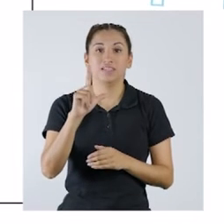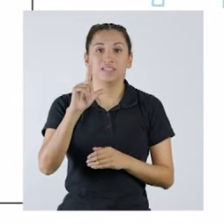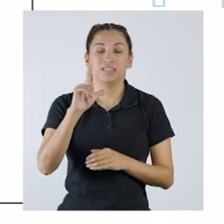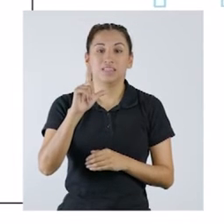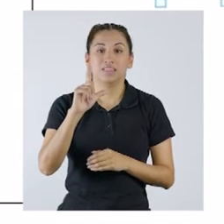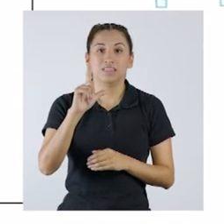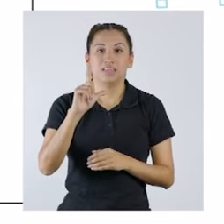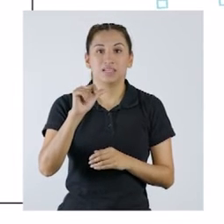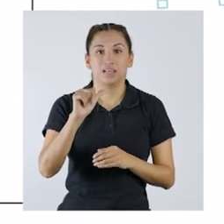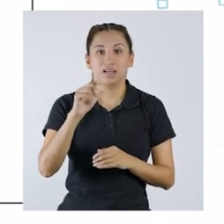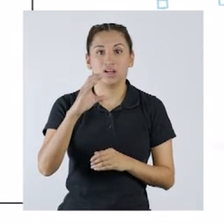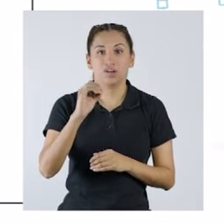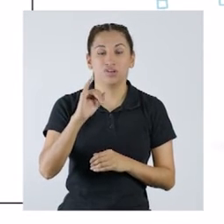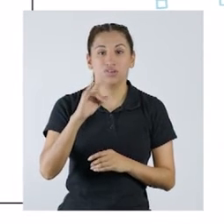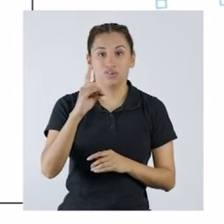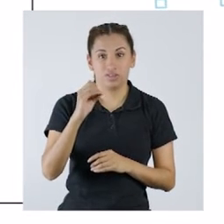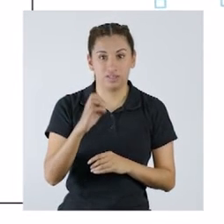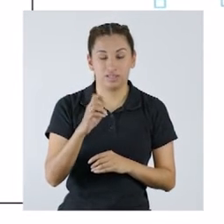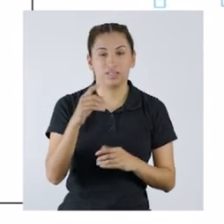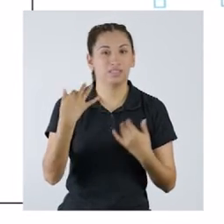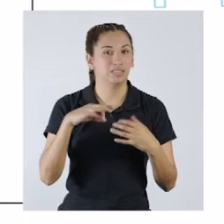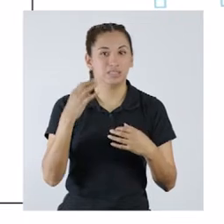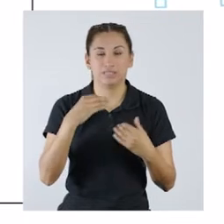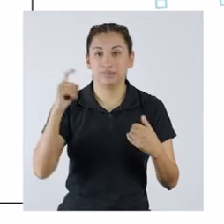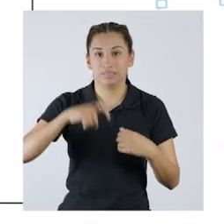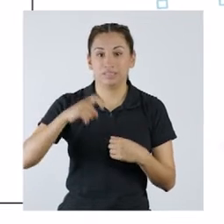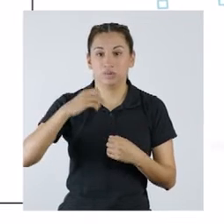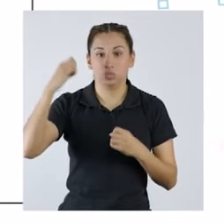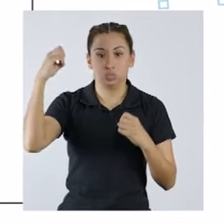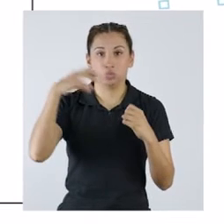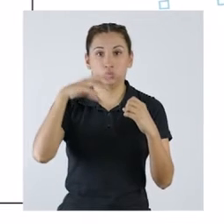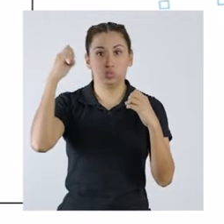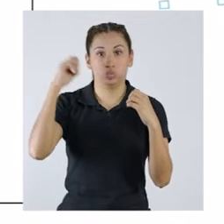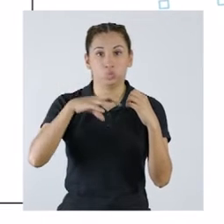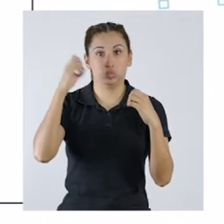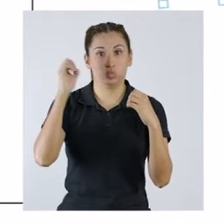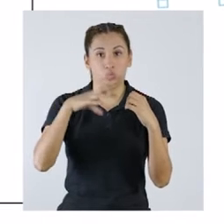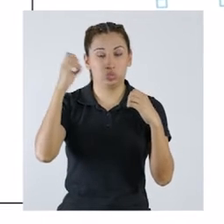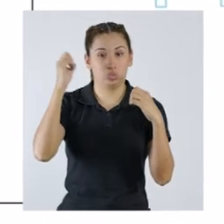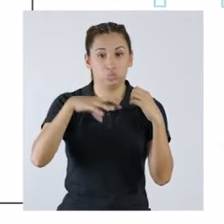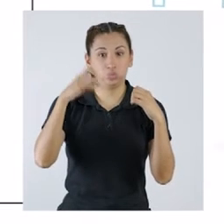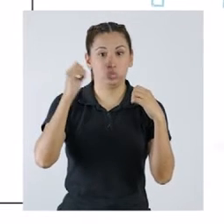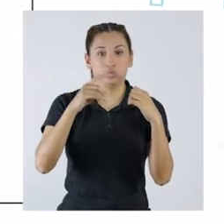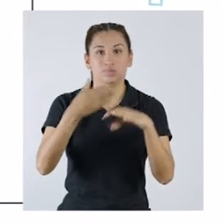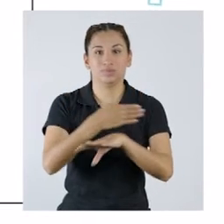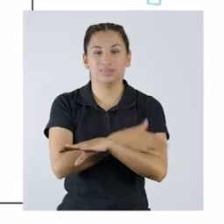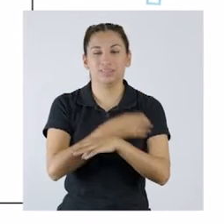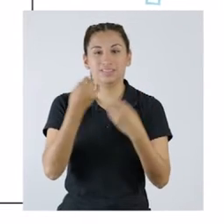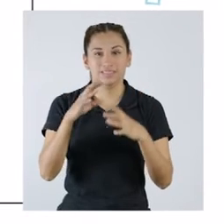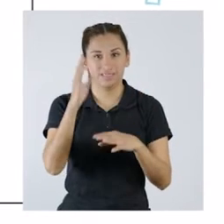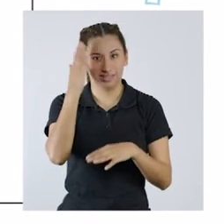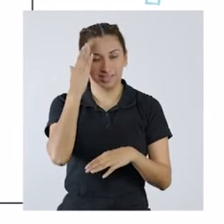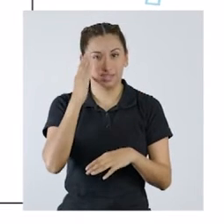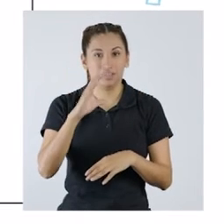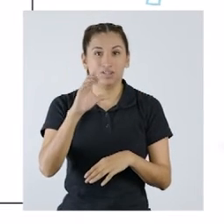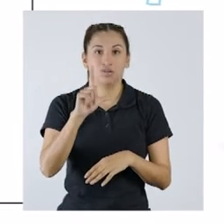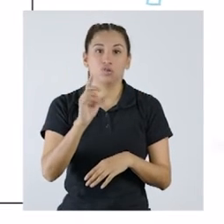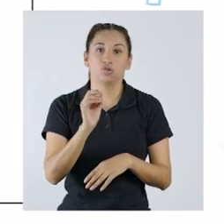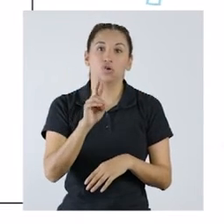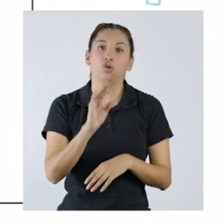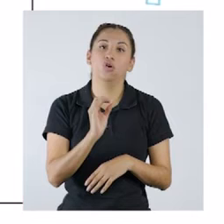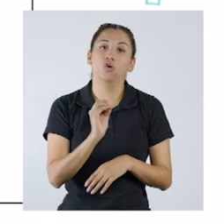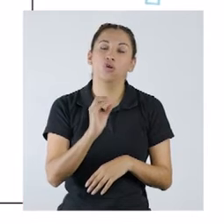tilacoides, los cuales necesitan abastecimiento constante de luz. Como ya hemos mencionado, la